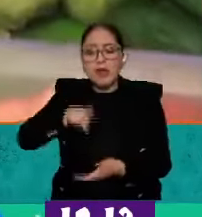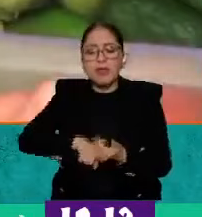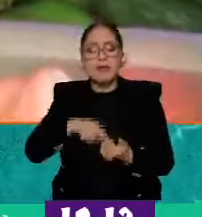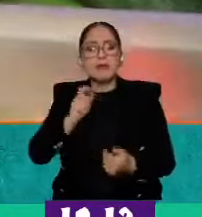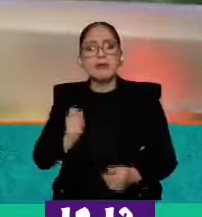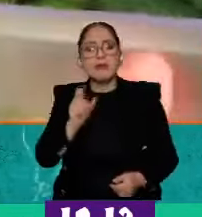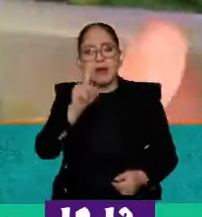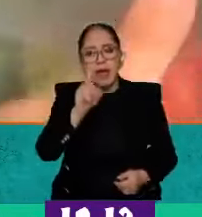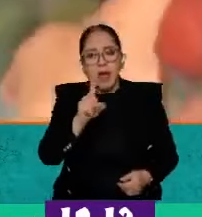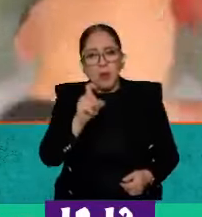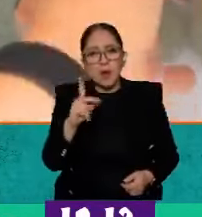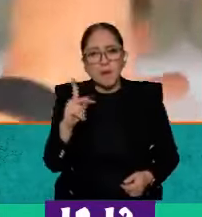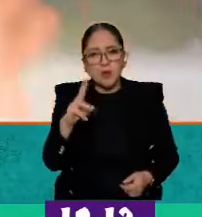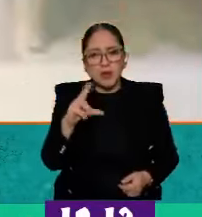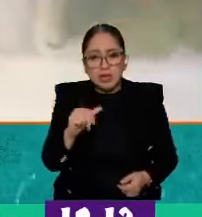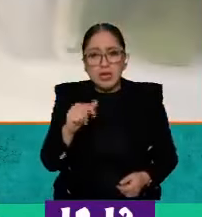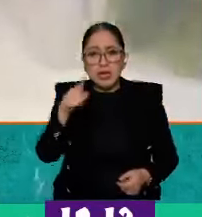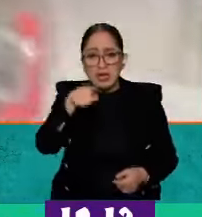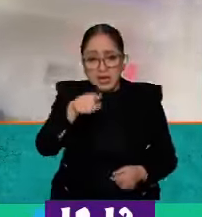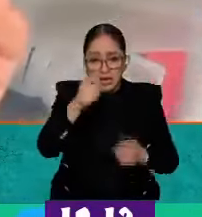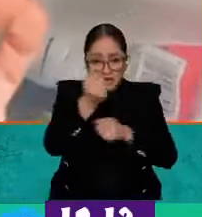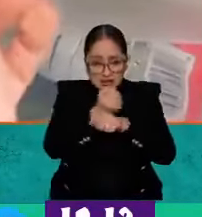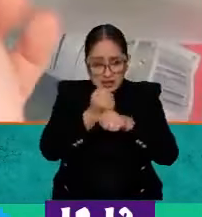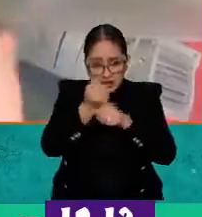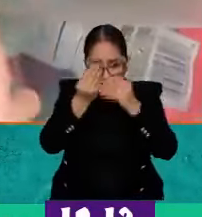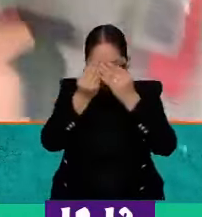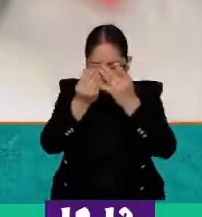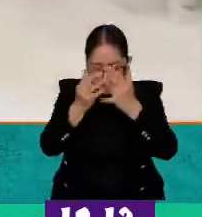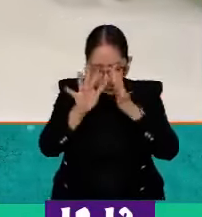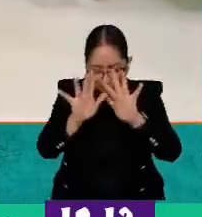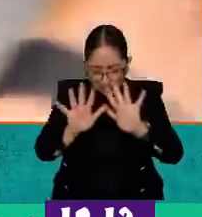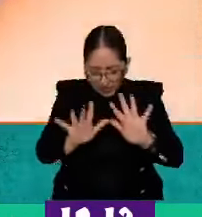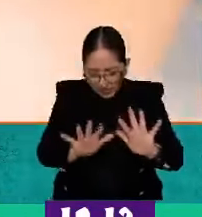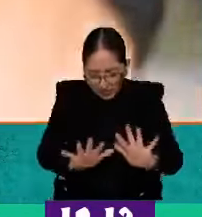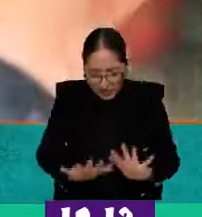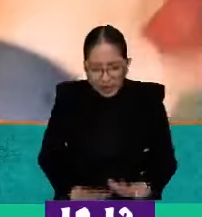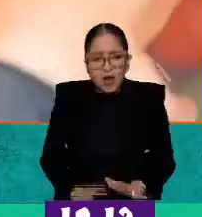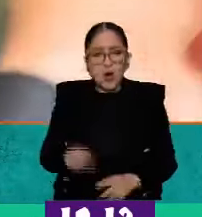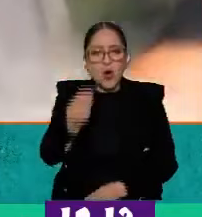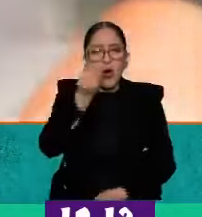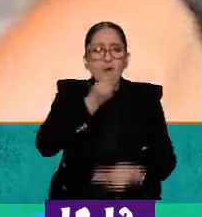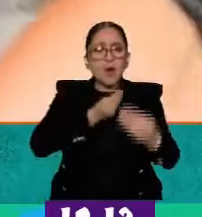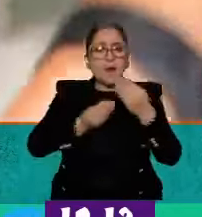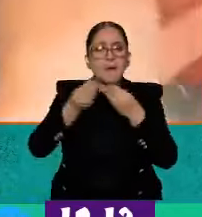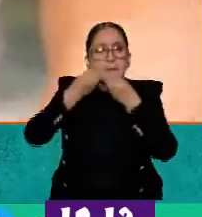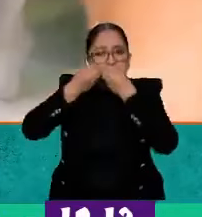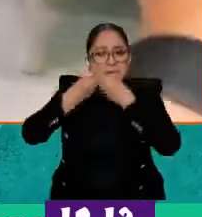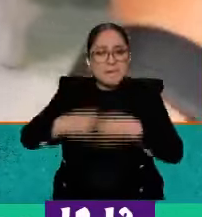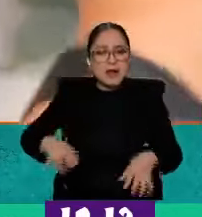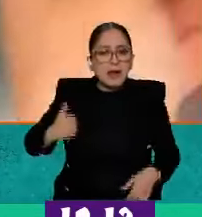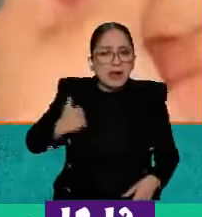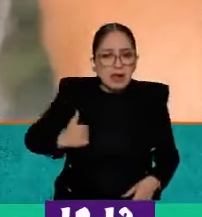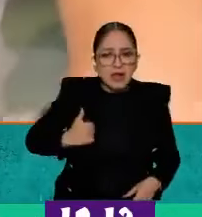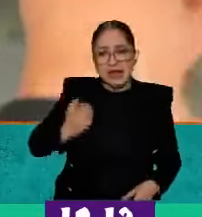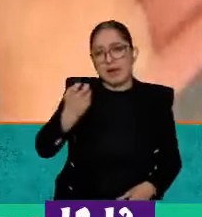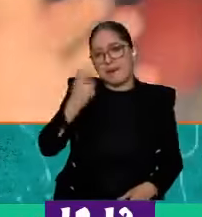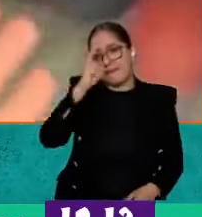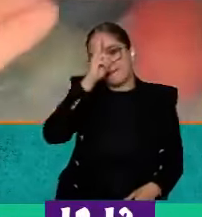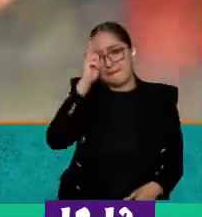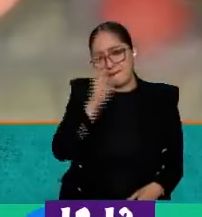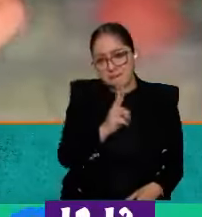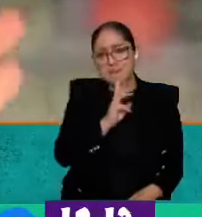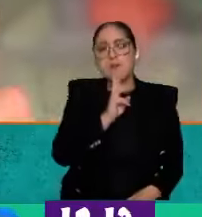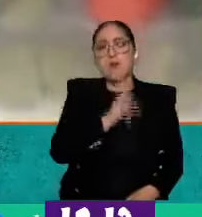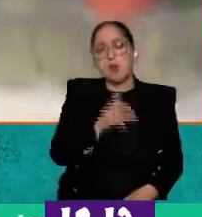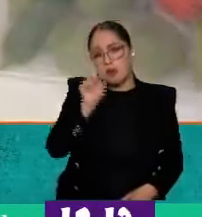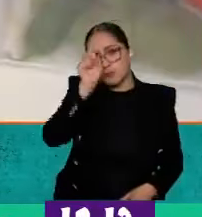puede escurrir y manchar tus otros alimentos y producir ahí una contaminadera, pues que sale peor. Entonces, las carnes van